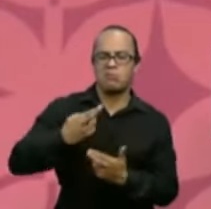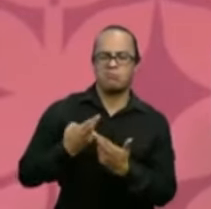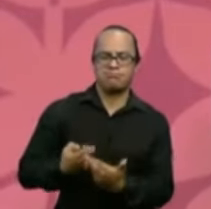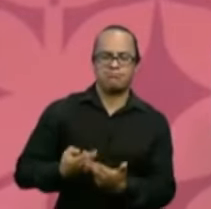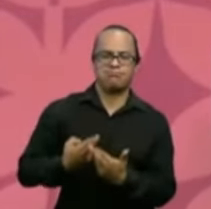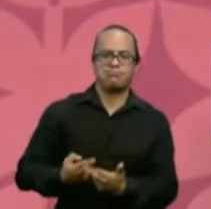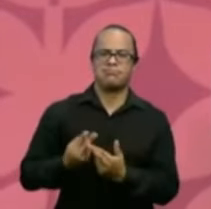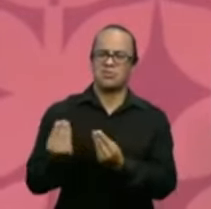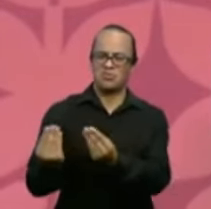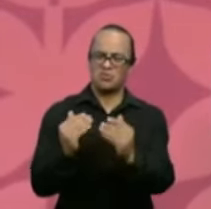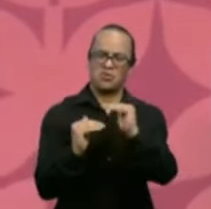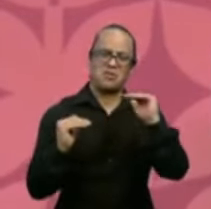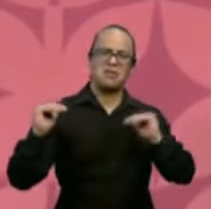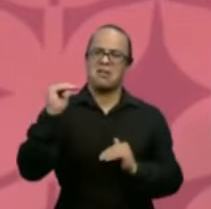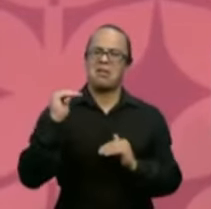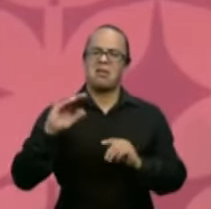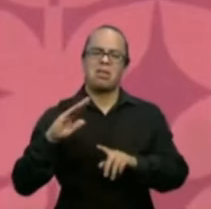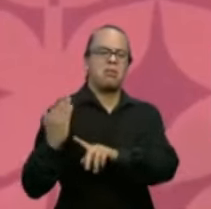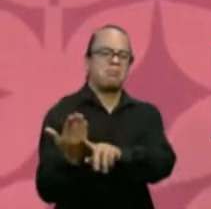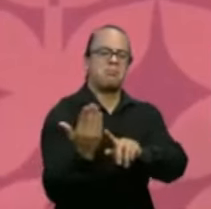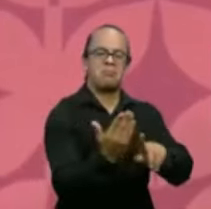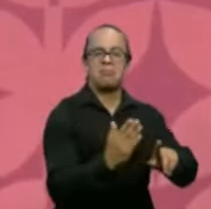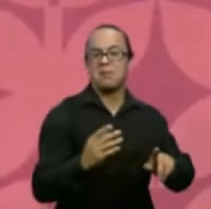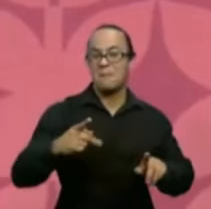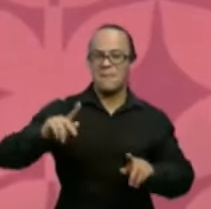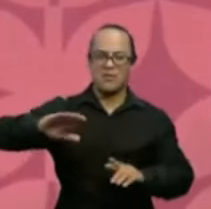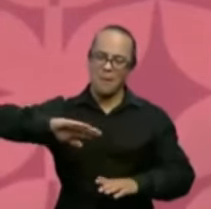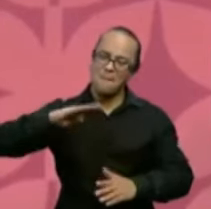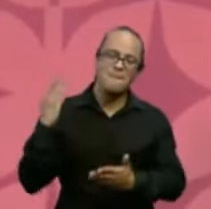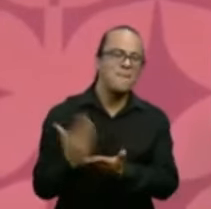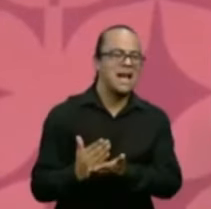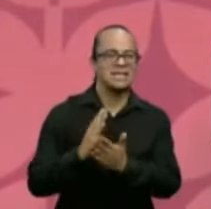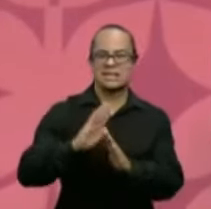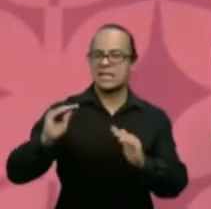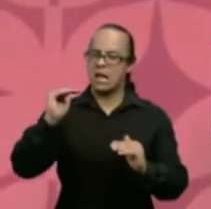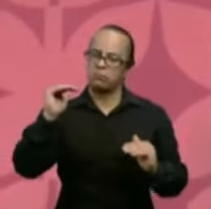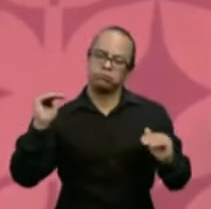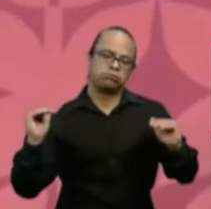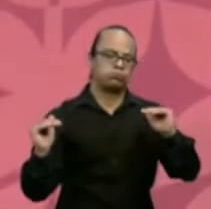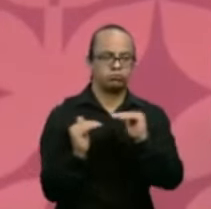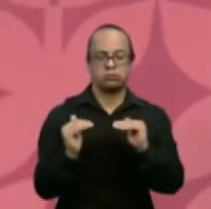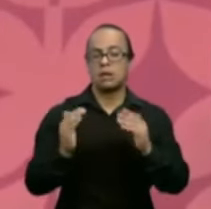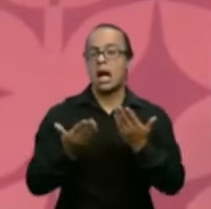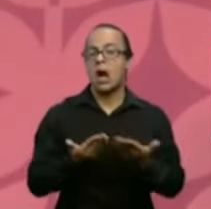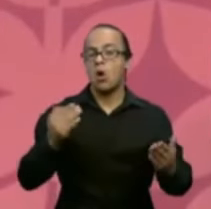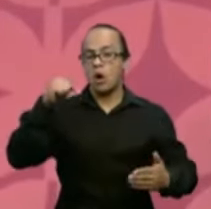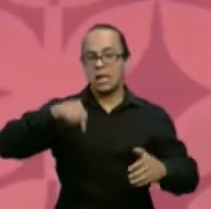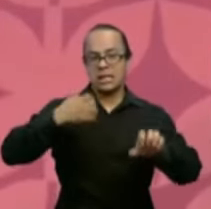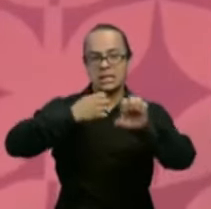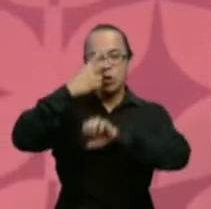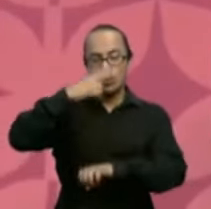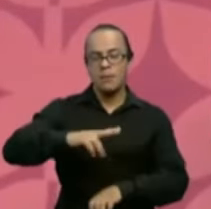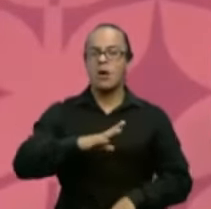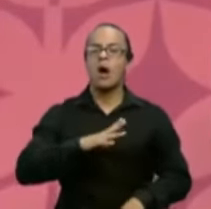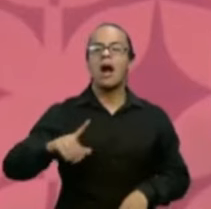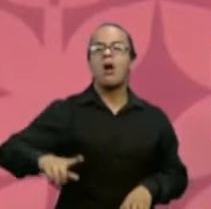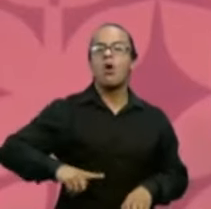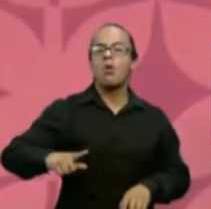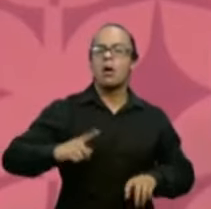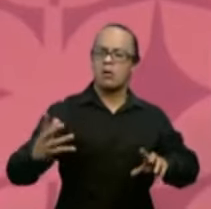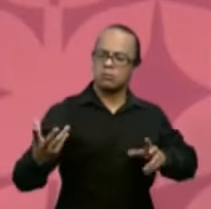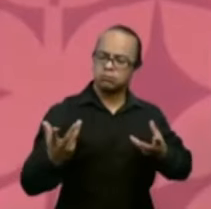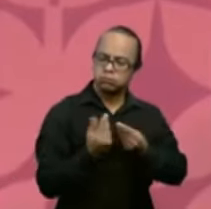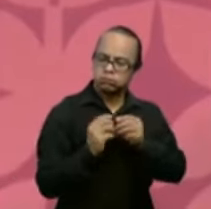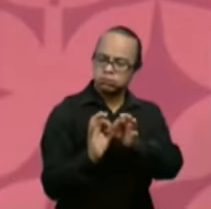desigualdad y de atropellos. Pero ya no más. Desde hoy, en el Estado de México se tiene un gobierno aliado